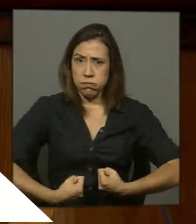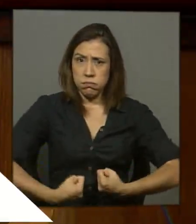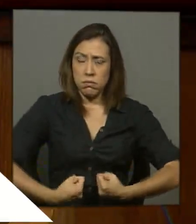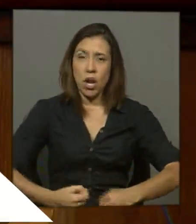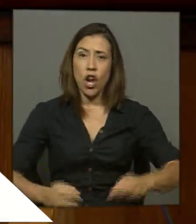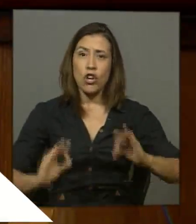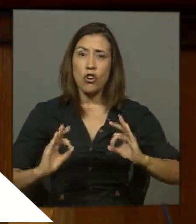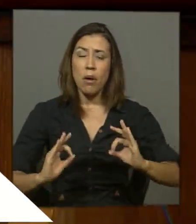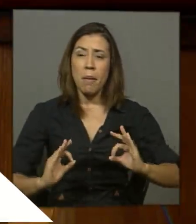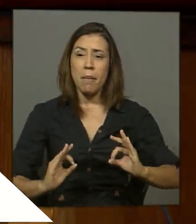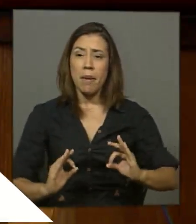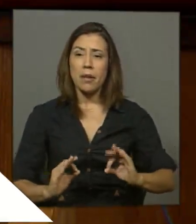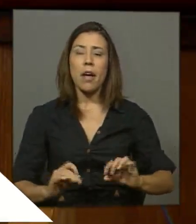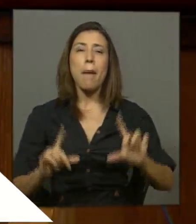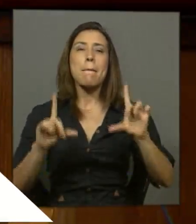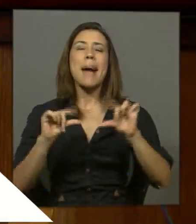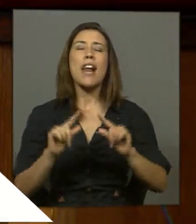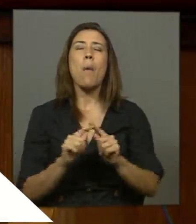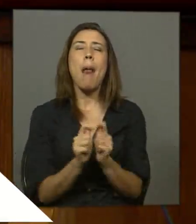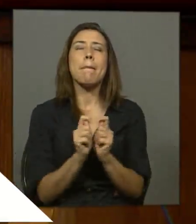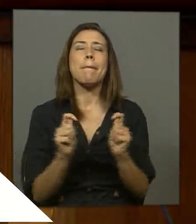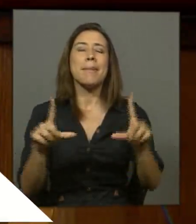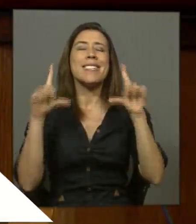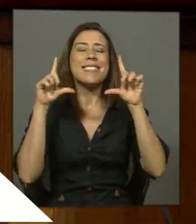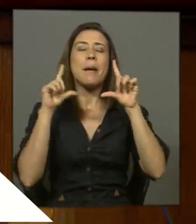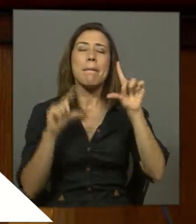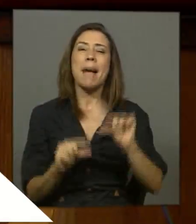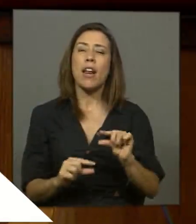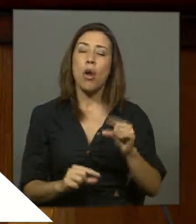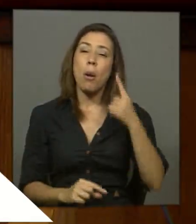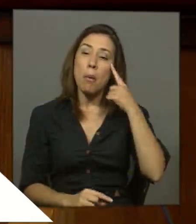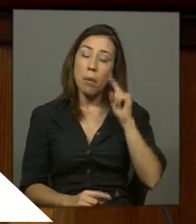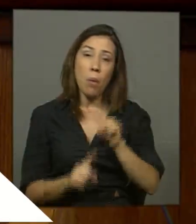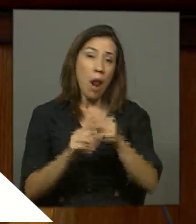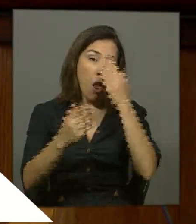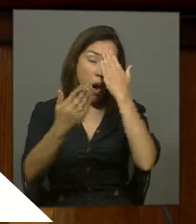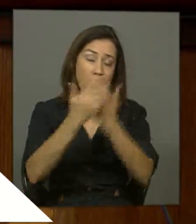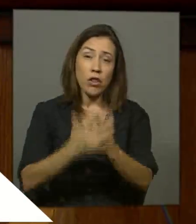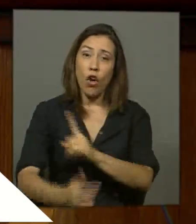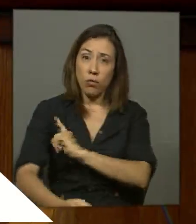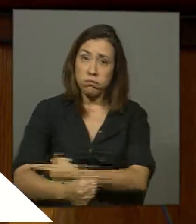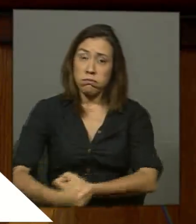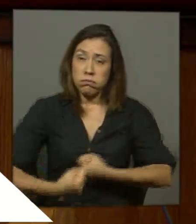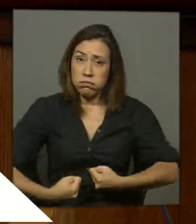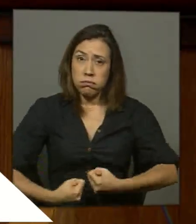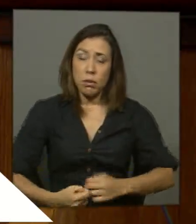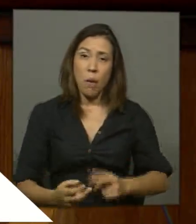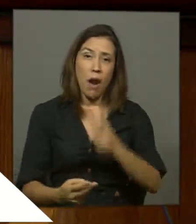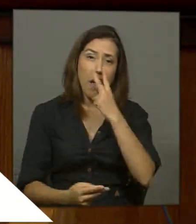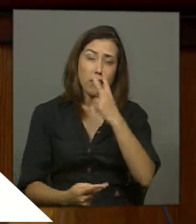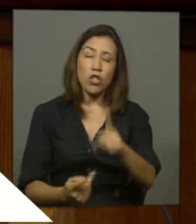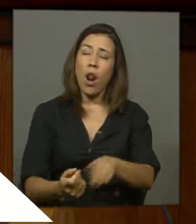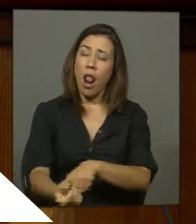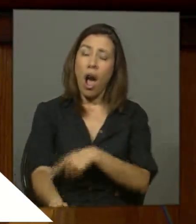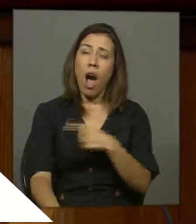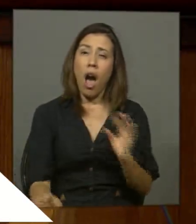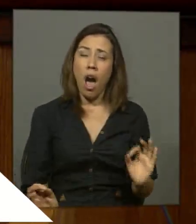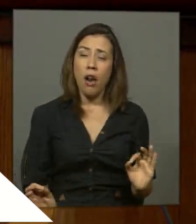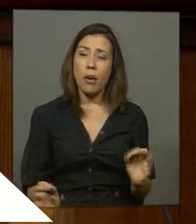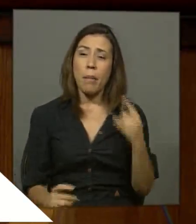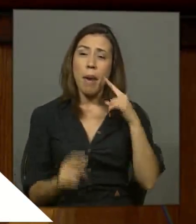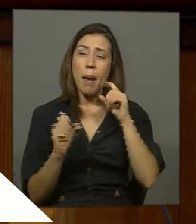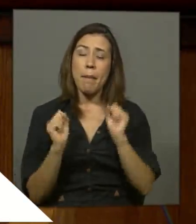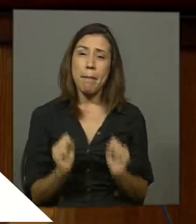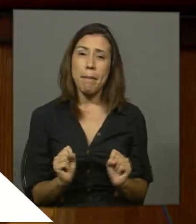normalmente lo que menos popularidad trae pero lo ha enfrentado con coraje y con una mirada larga para